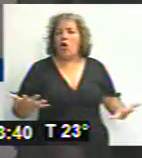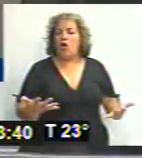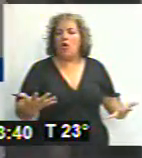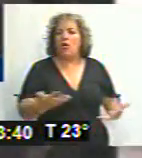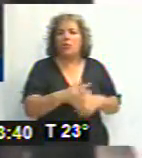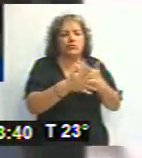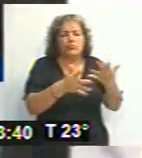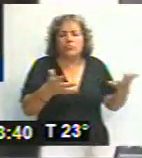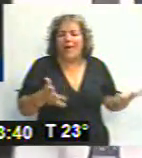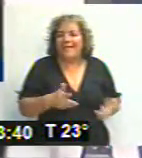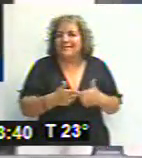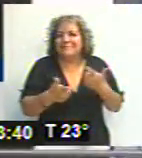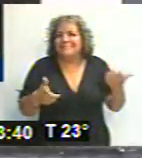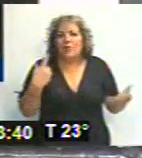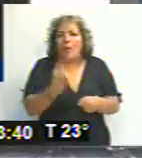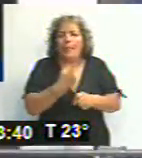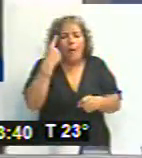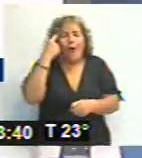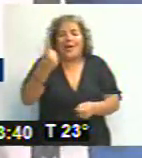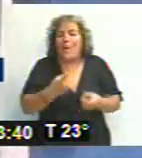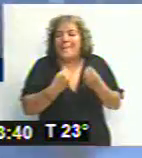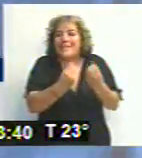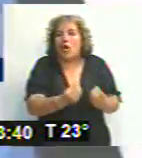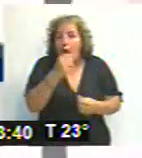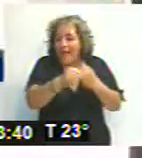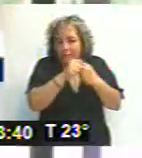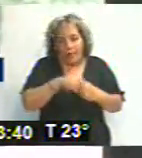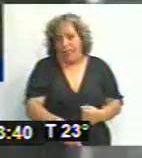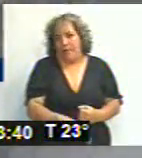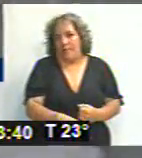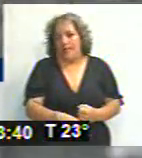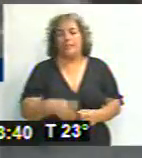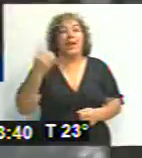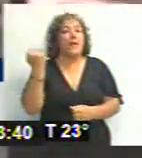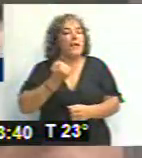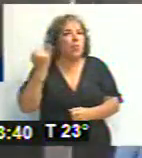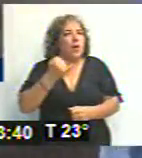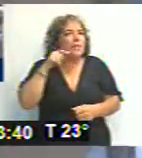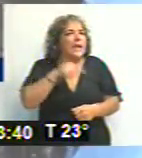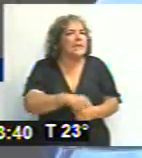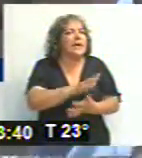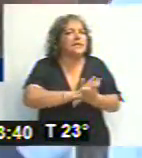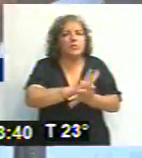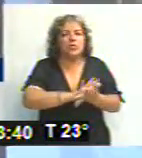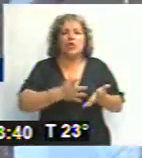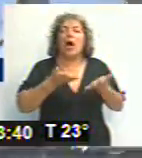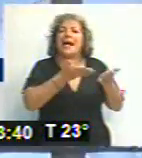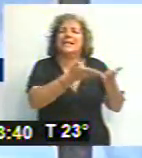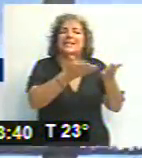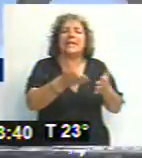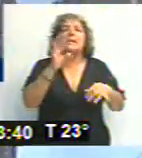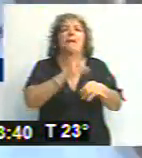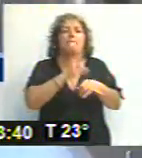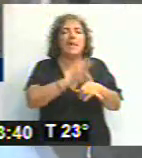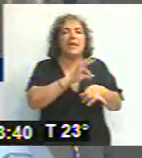sea, no podemos creer realmente lo que le ha pasado hasta ahora. Desde el jueves que ha pasado esto, ¿recibió asistencia médica?